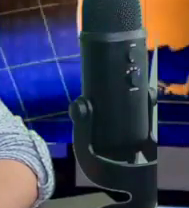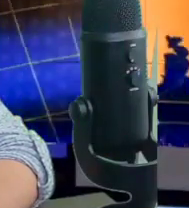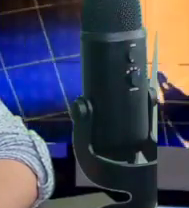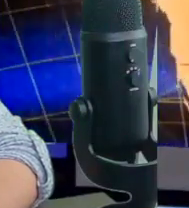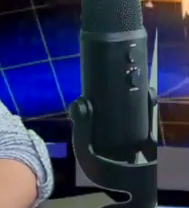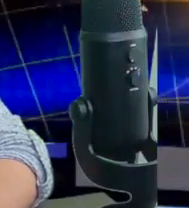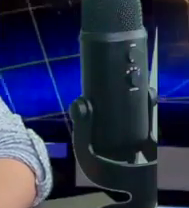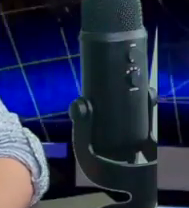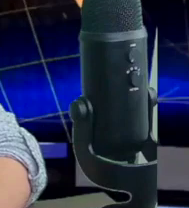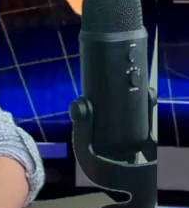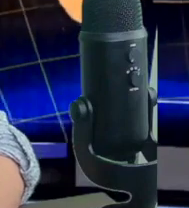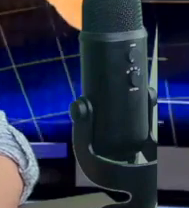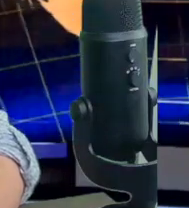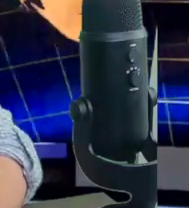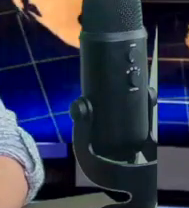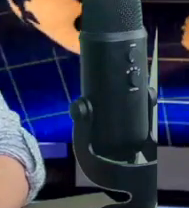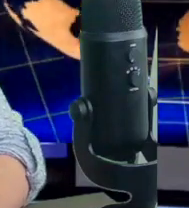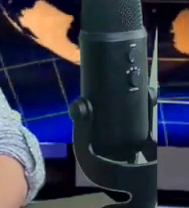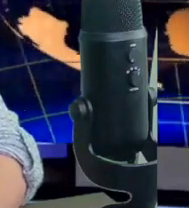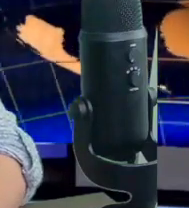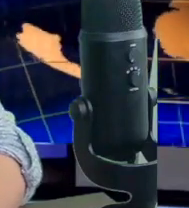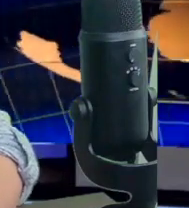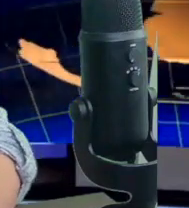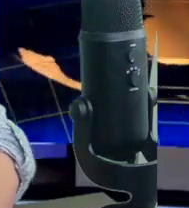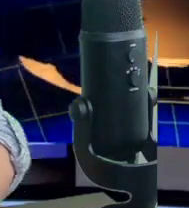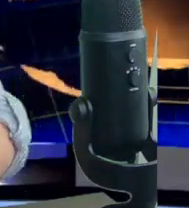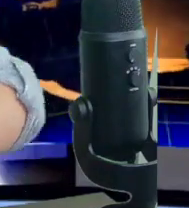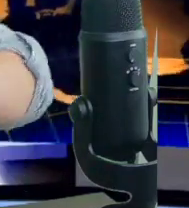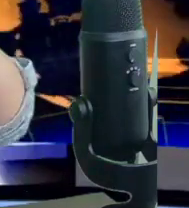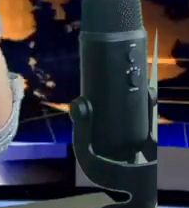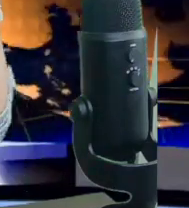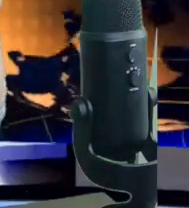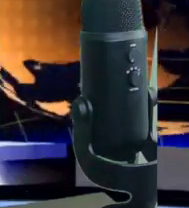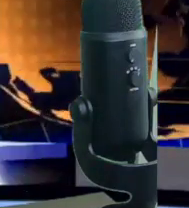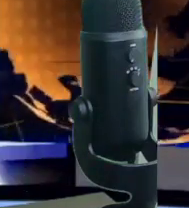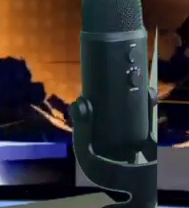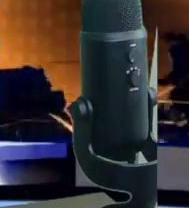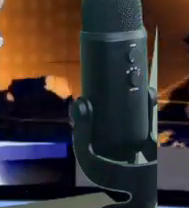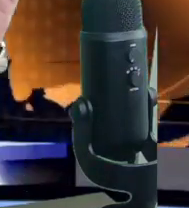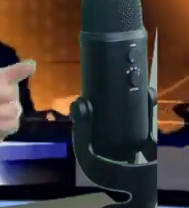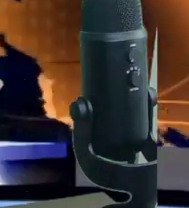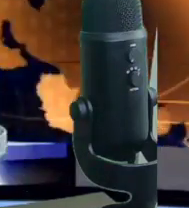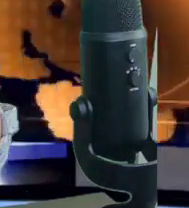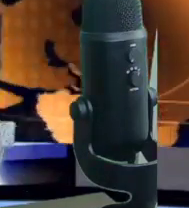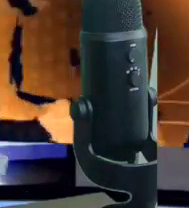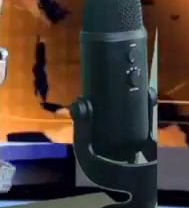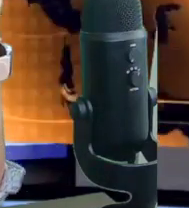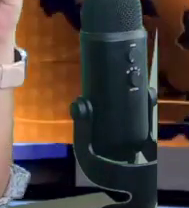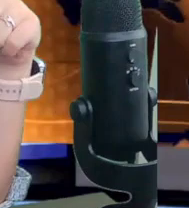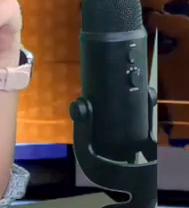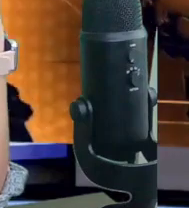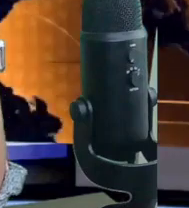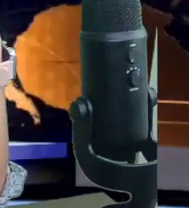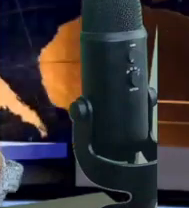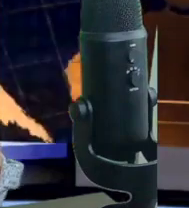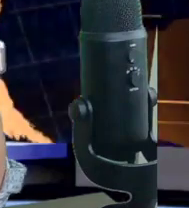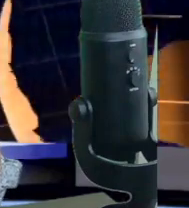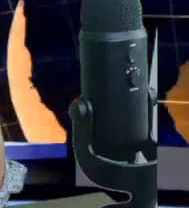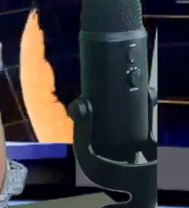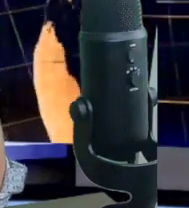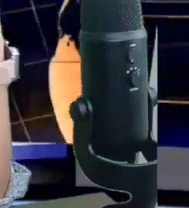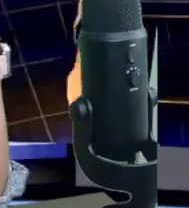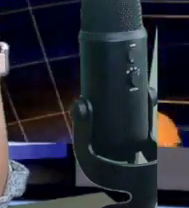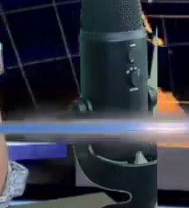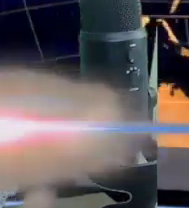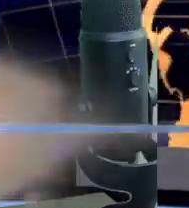va por muy buen rumbo en comparación con años anteriores, pero también si nos comparamos hoy